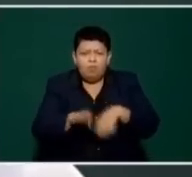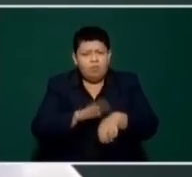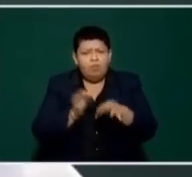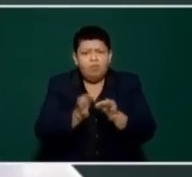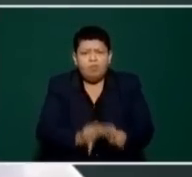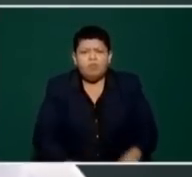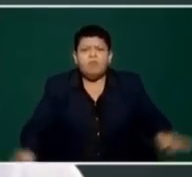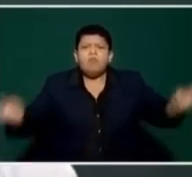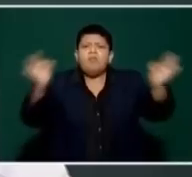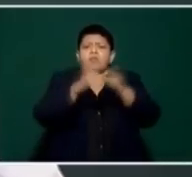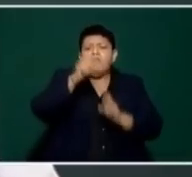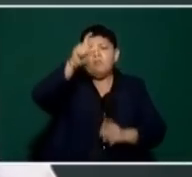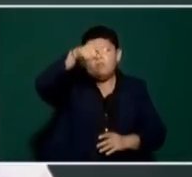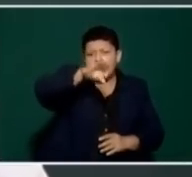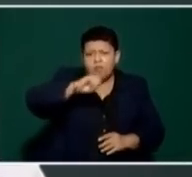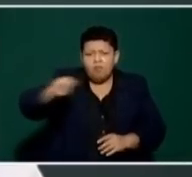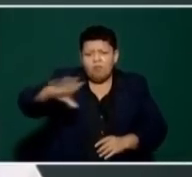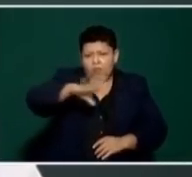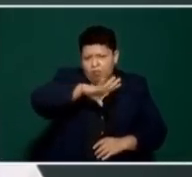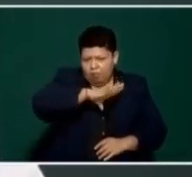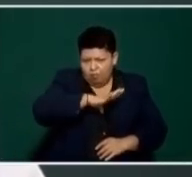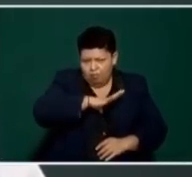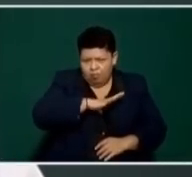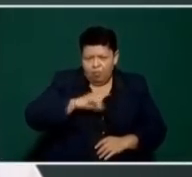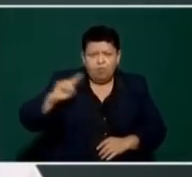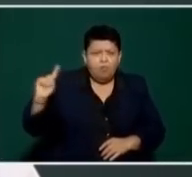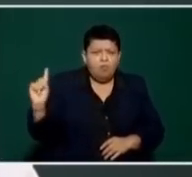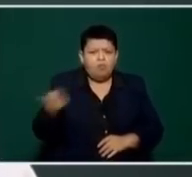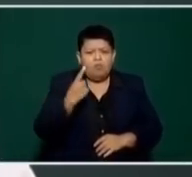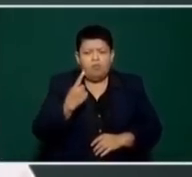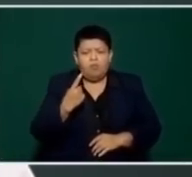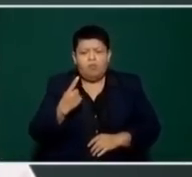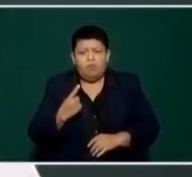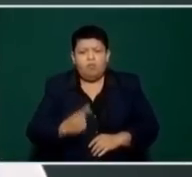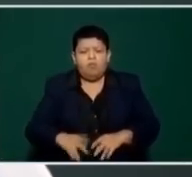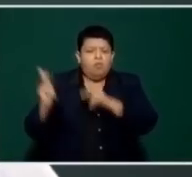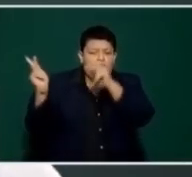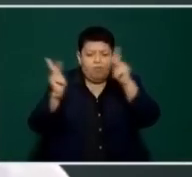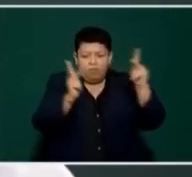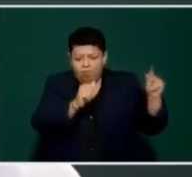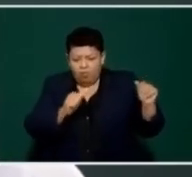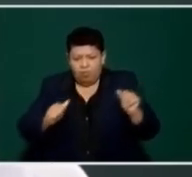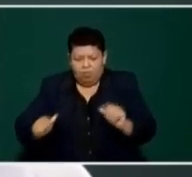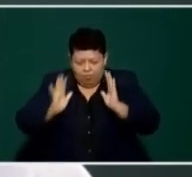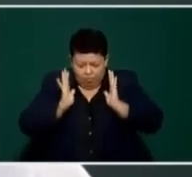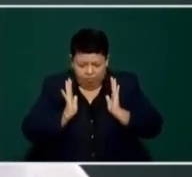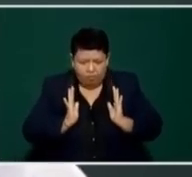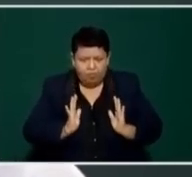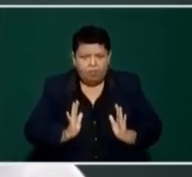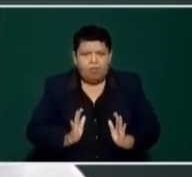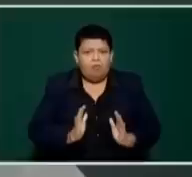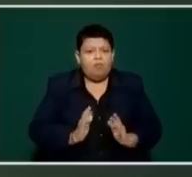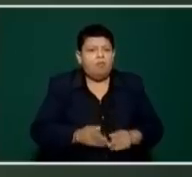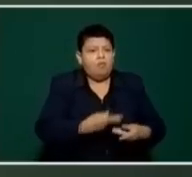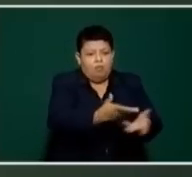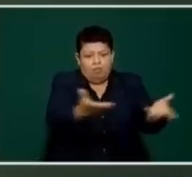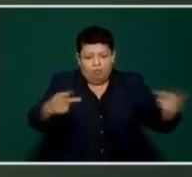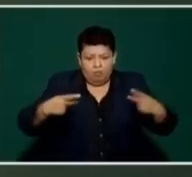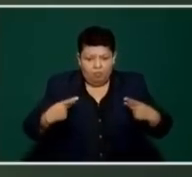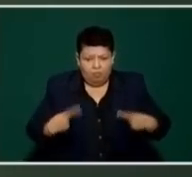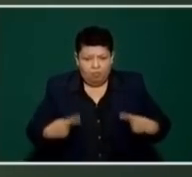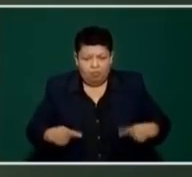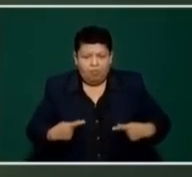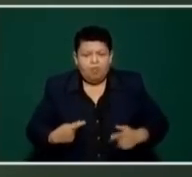que Quintana Roo tiene, que es la recuperación de la paz y la tranquilidad, en el que hemos implementado